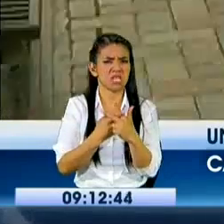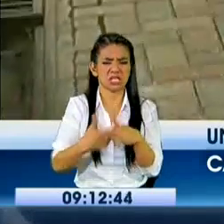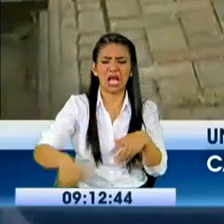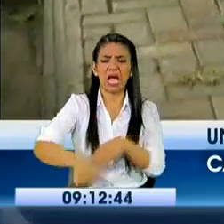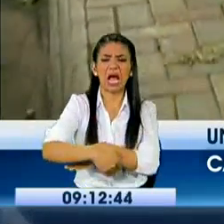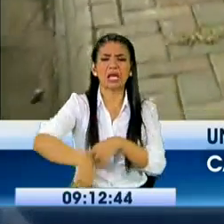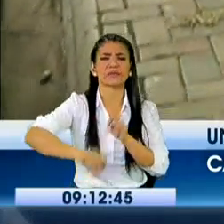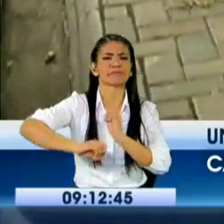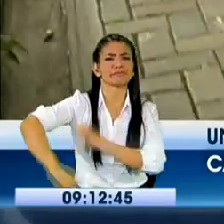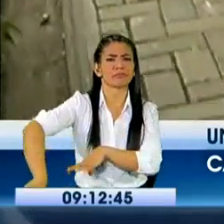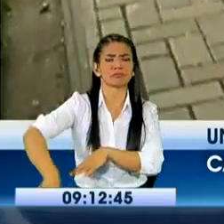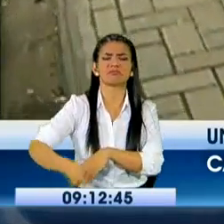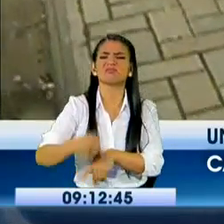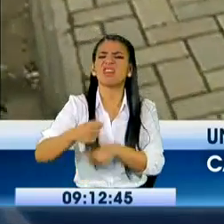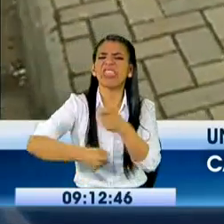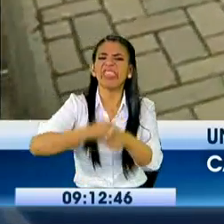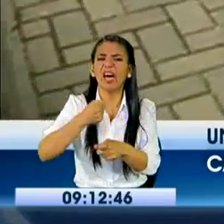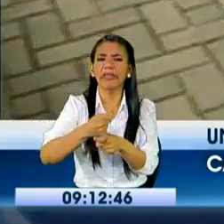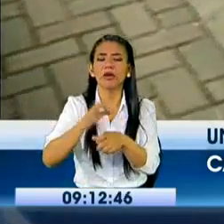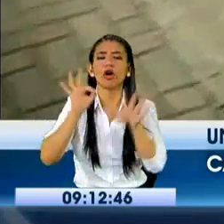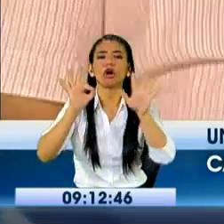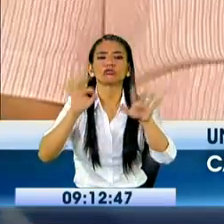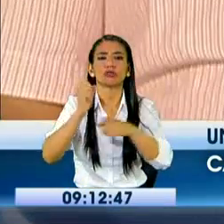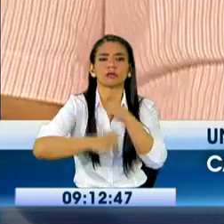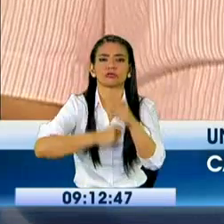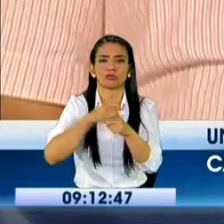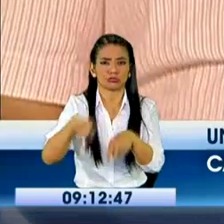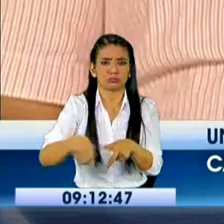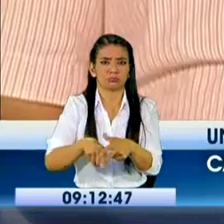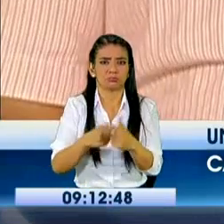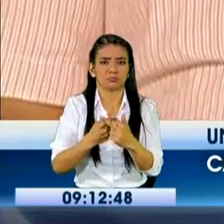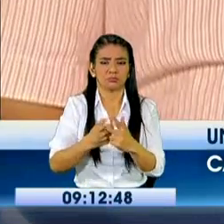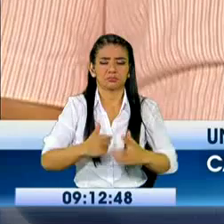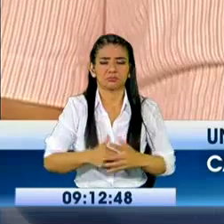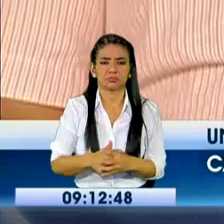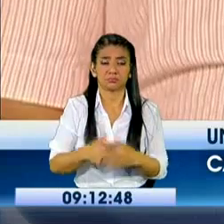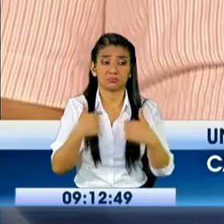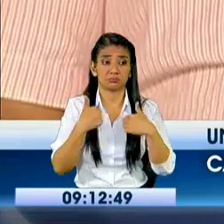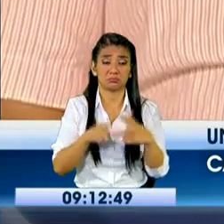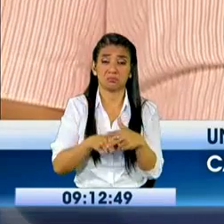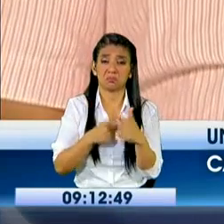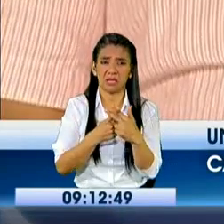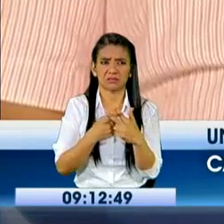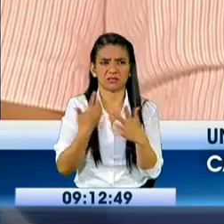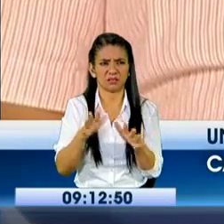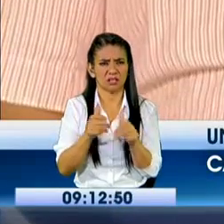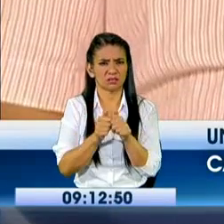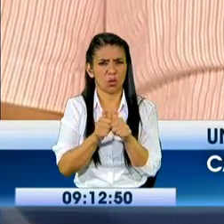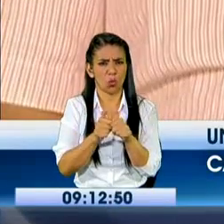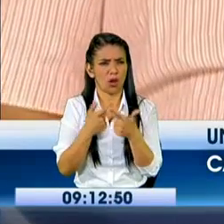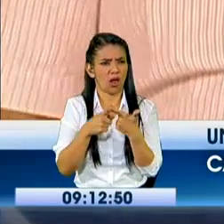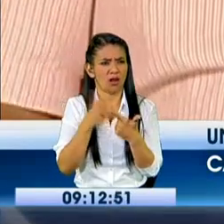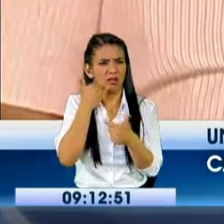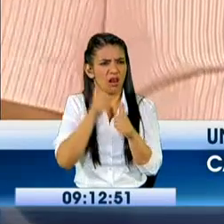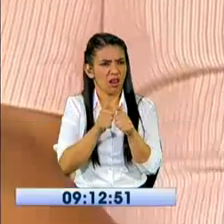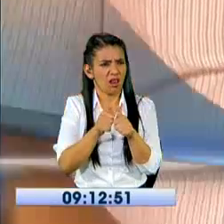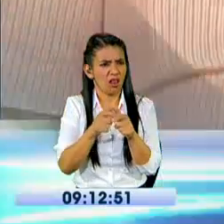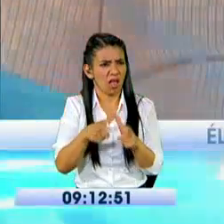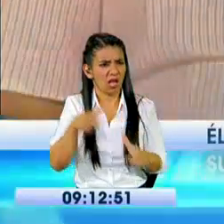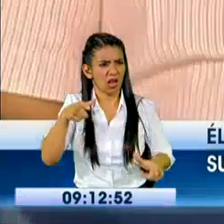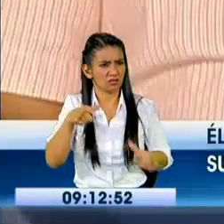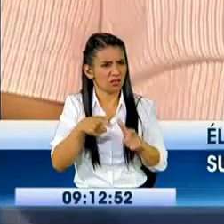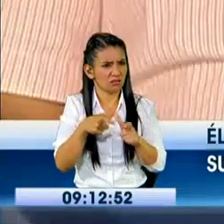calle desde que apenas tenía 8 años de edad. Hasta que comenzaron a salir los celulares, esos raspalleles, esos